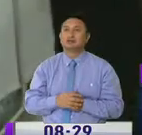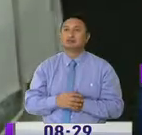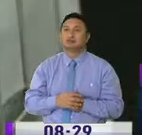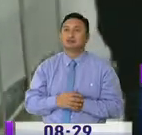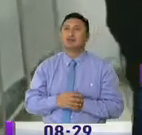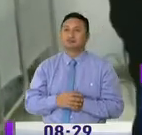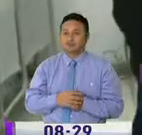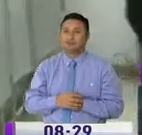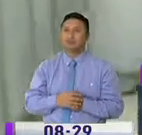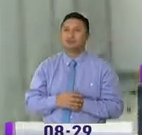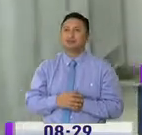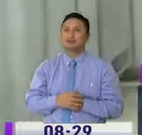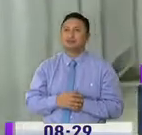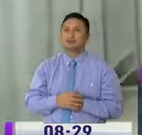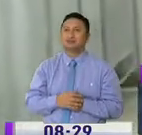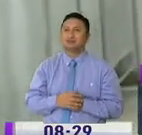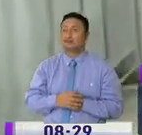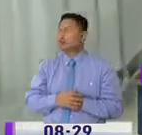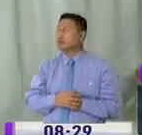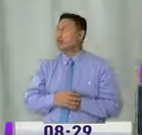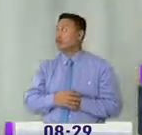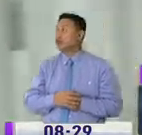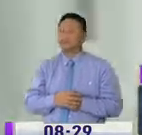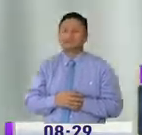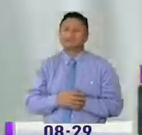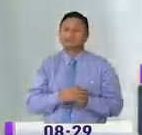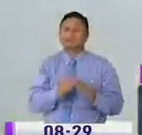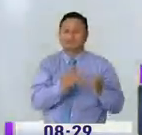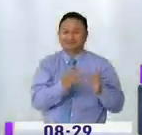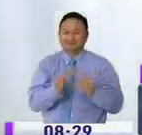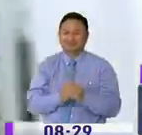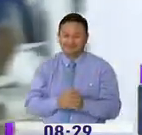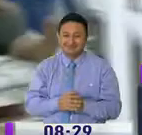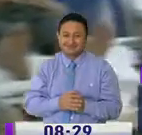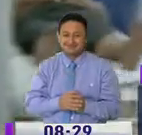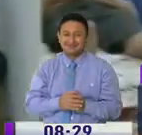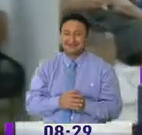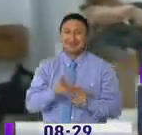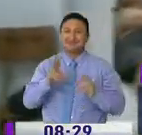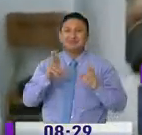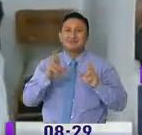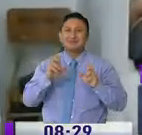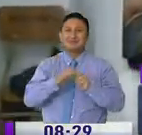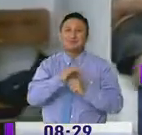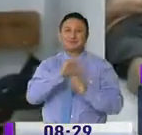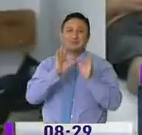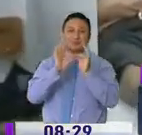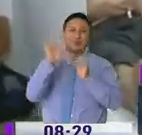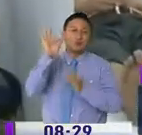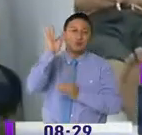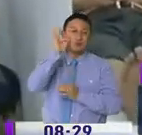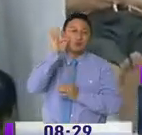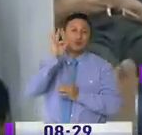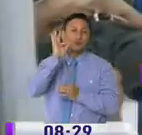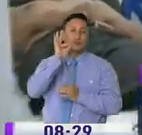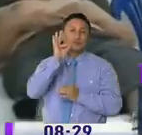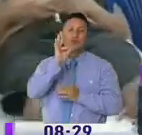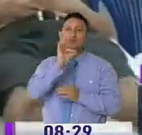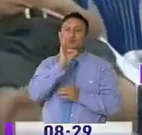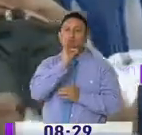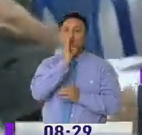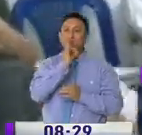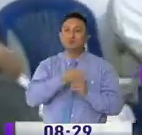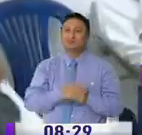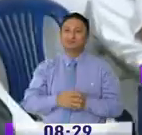las enfermedades, no a base de la medicina general, sino solamente con la acupuntura, ventosa, moxibustión y otras cosas